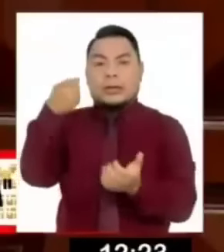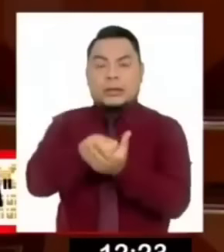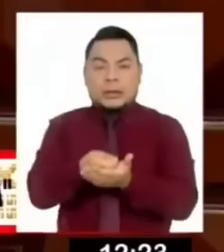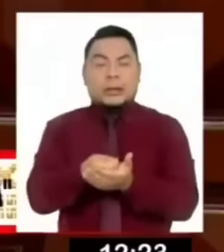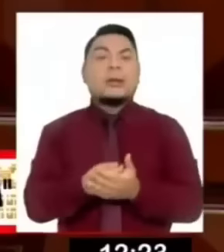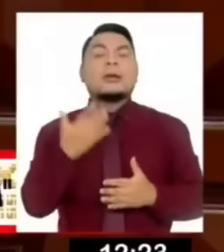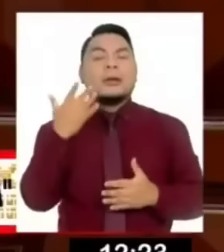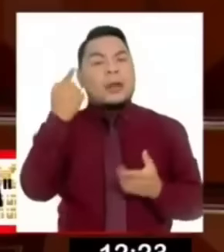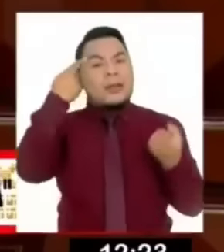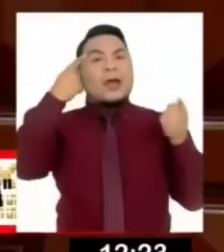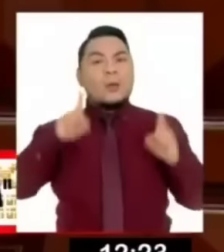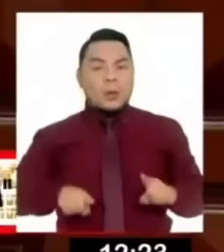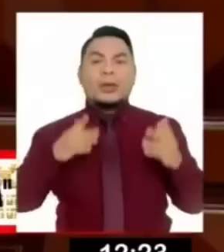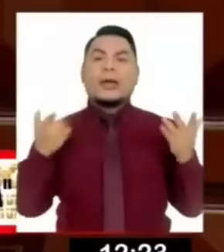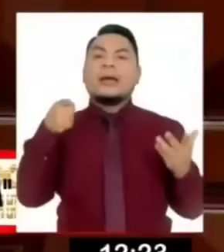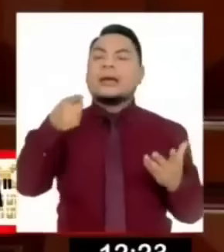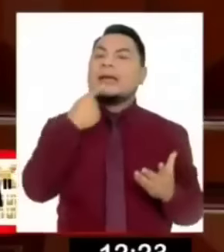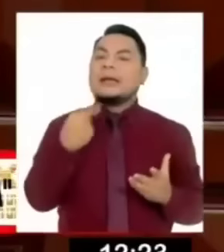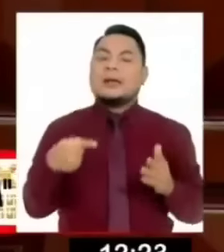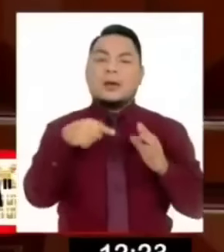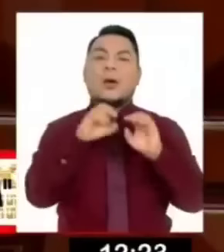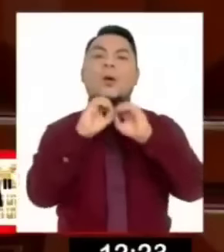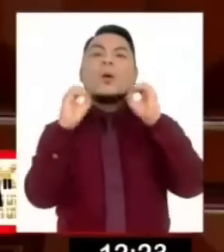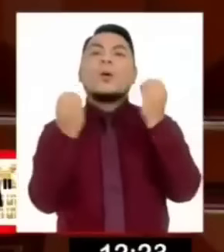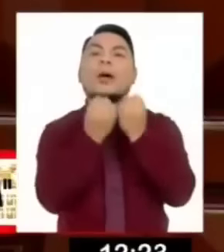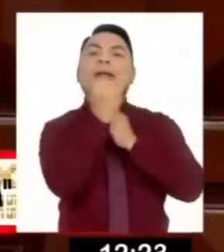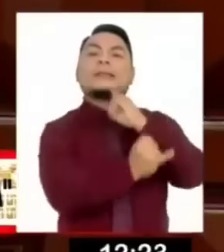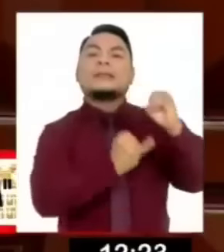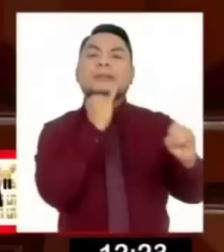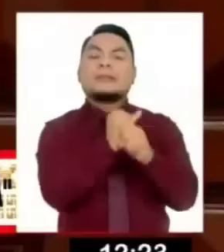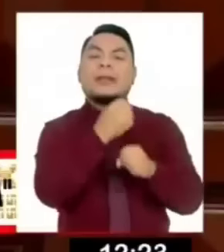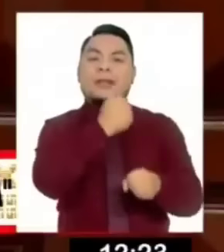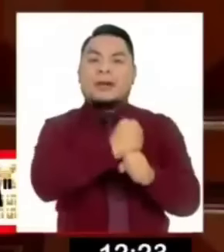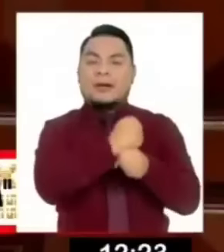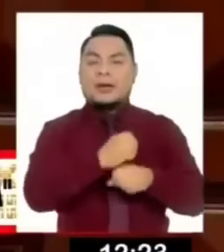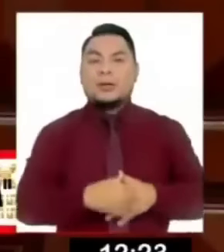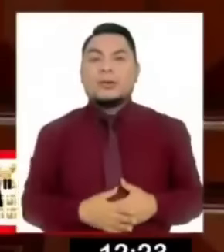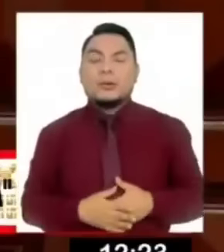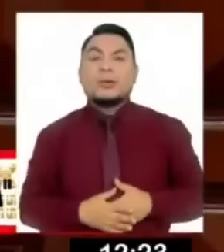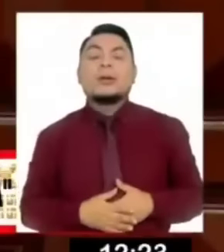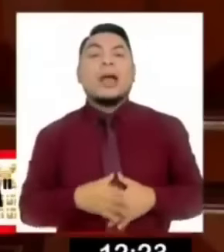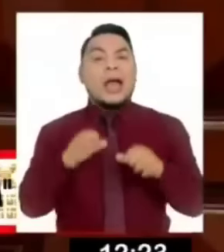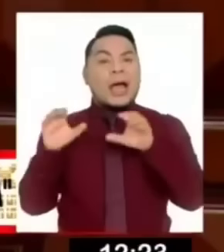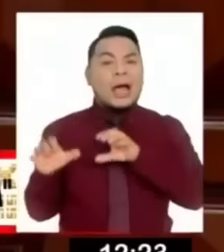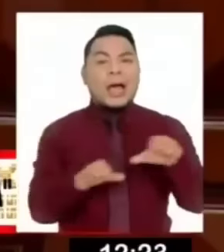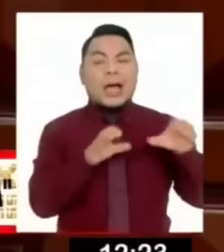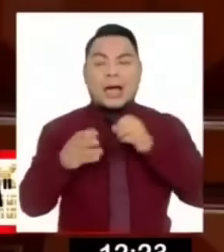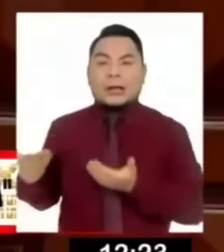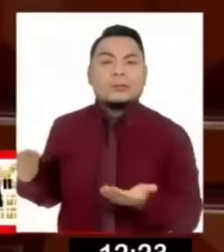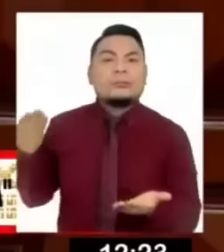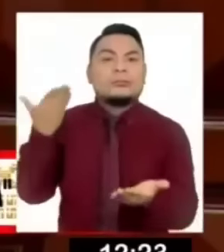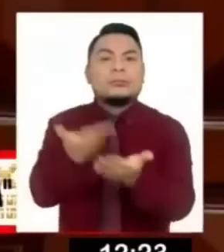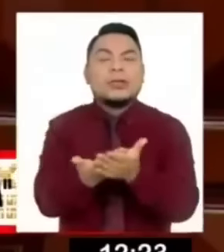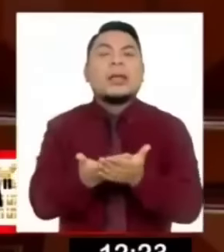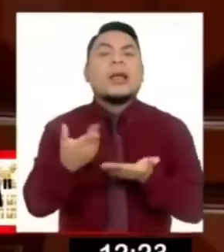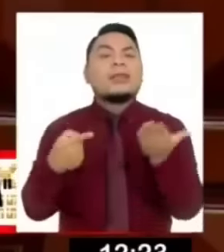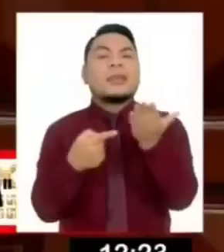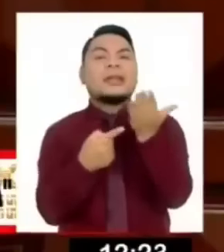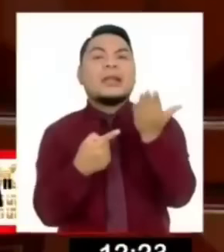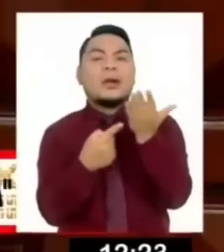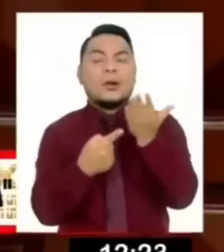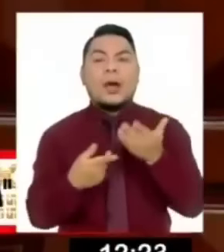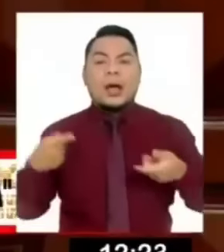condiciones y salarios de acuerdo a lo que señala la Organización Internacional del Trabajo. Realizar transferencia tecnológica,